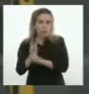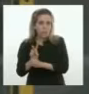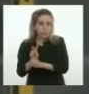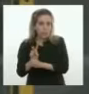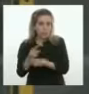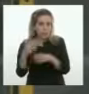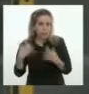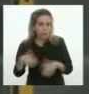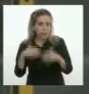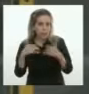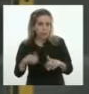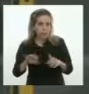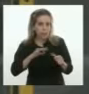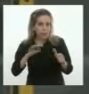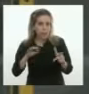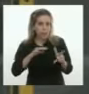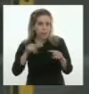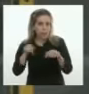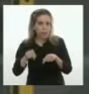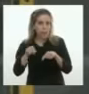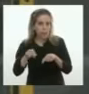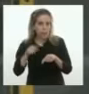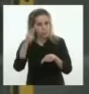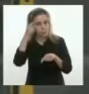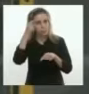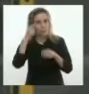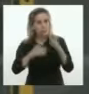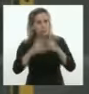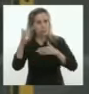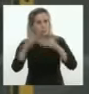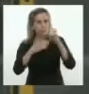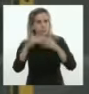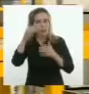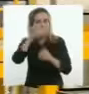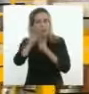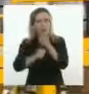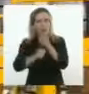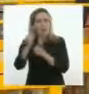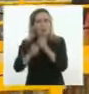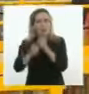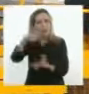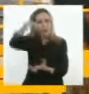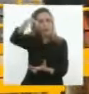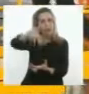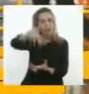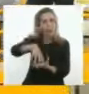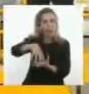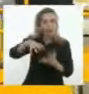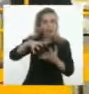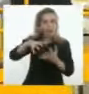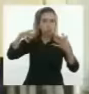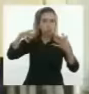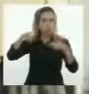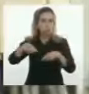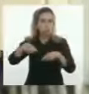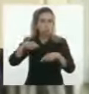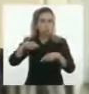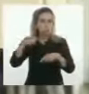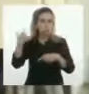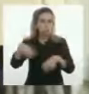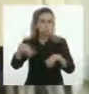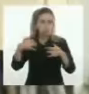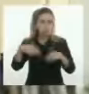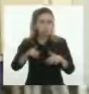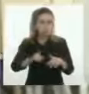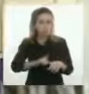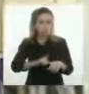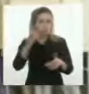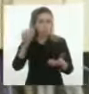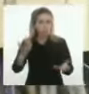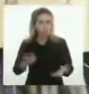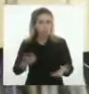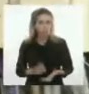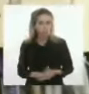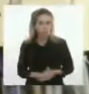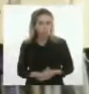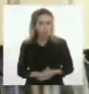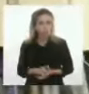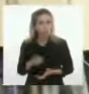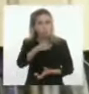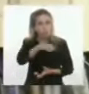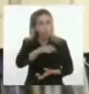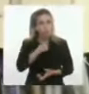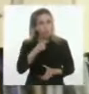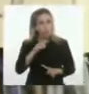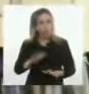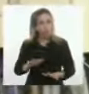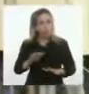de construir esta magnífica empresa como siempre queremos que se